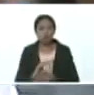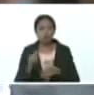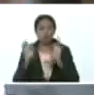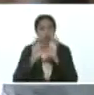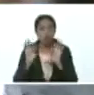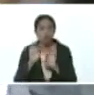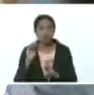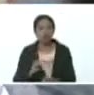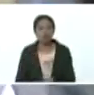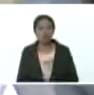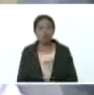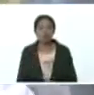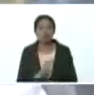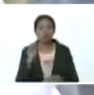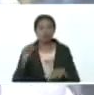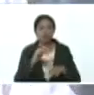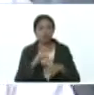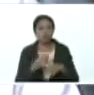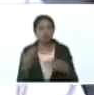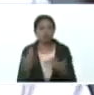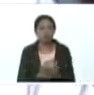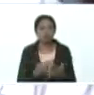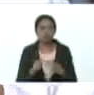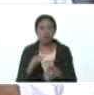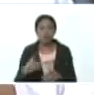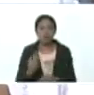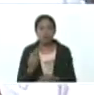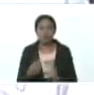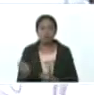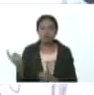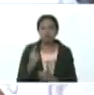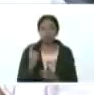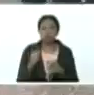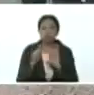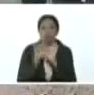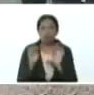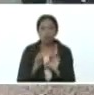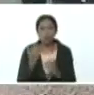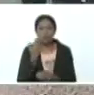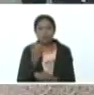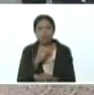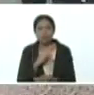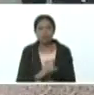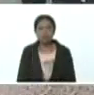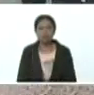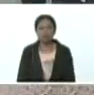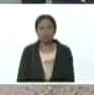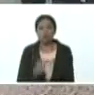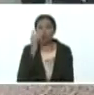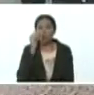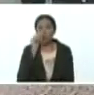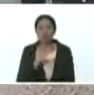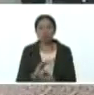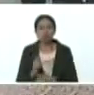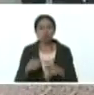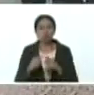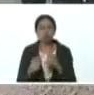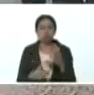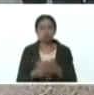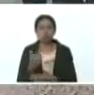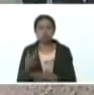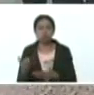la presencia del mosquito, pues eliminamos la posible venida de esta enfermedad. Hombre prevenido vale por dos, ¿verdad?